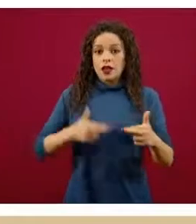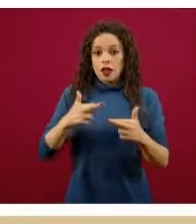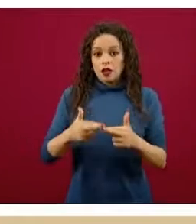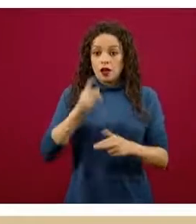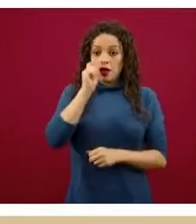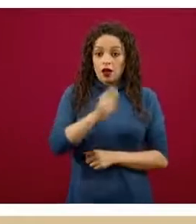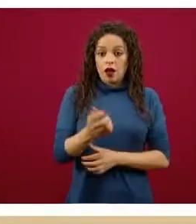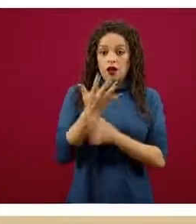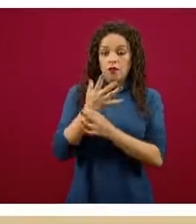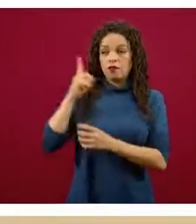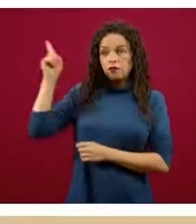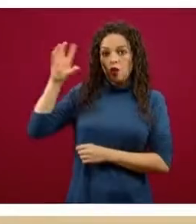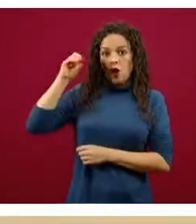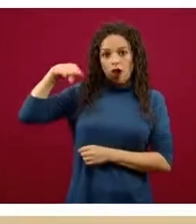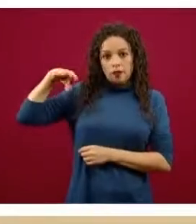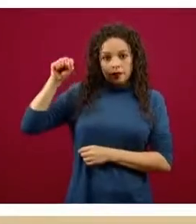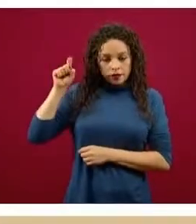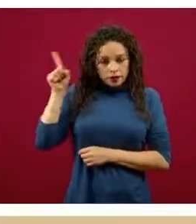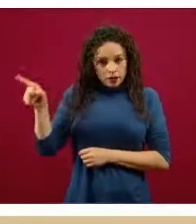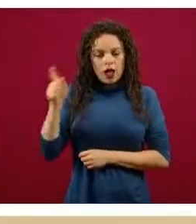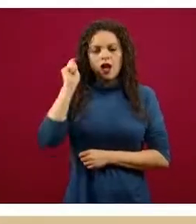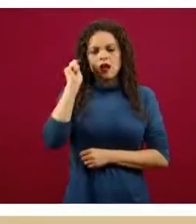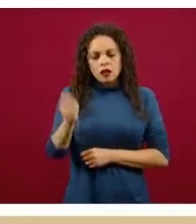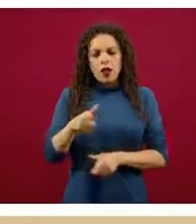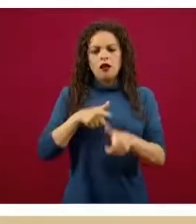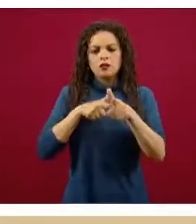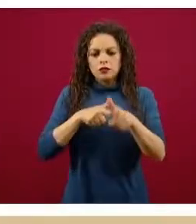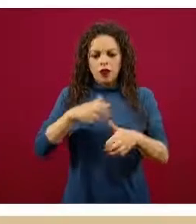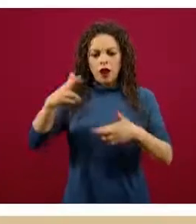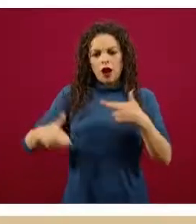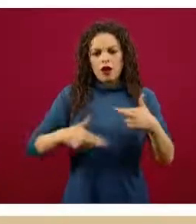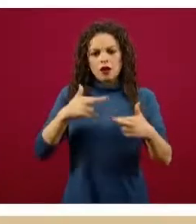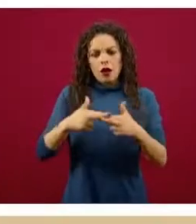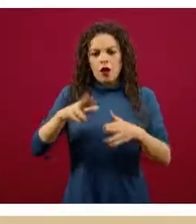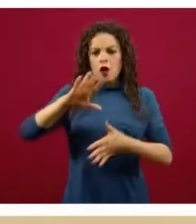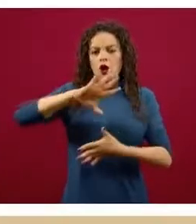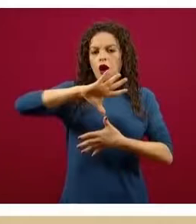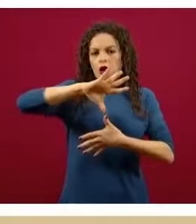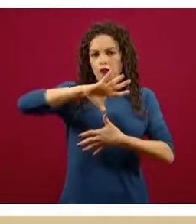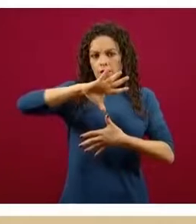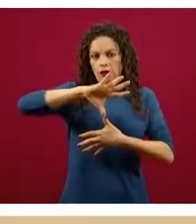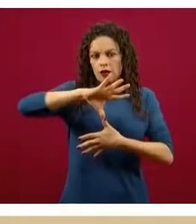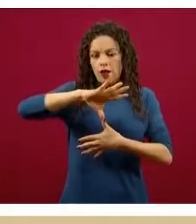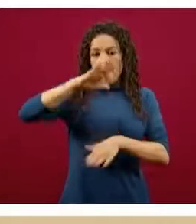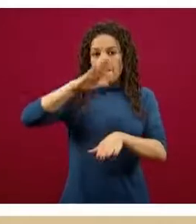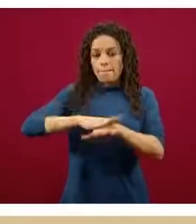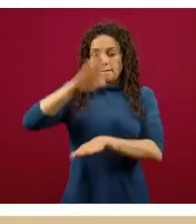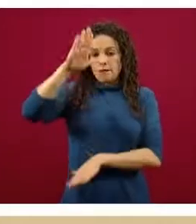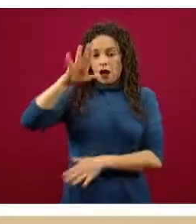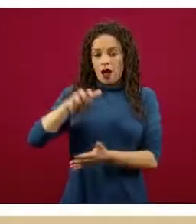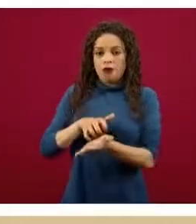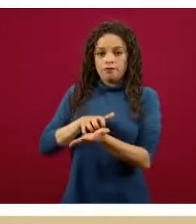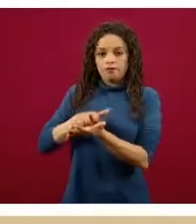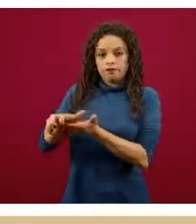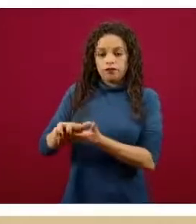Mundial de la Salud, continúa y continuará la región de América con la mayoría de los casos,